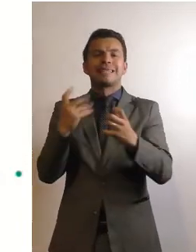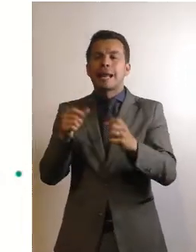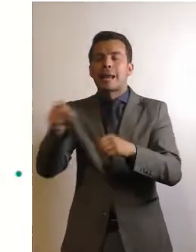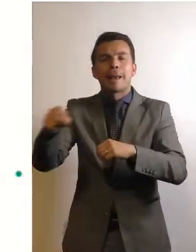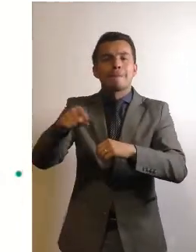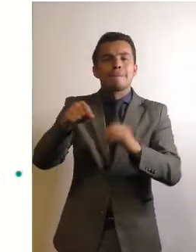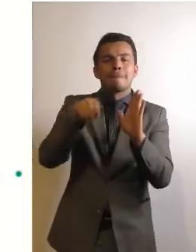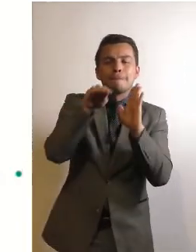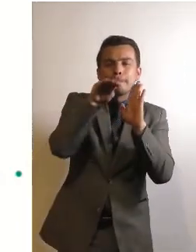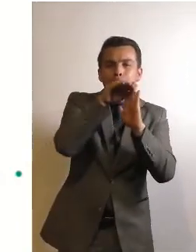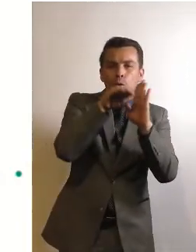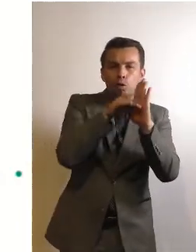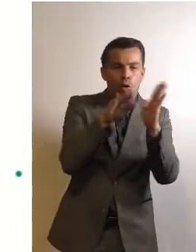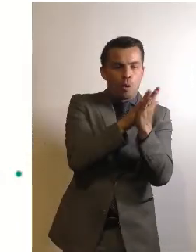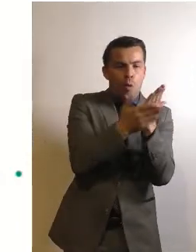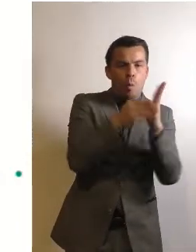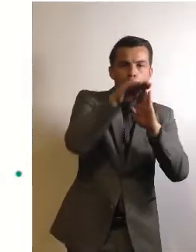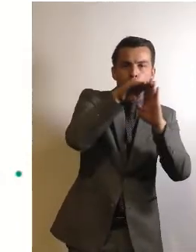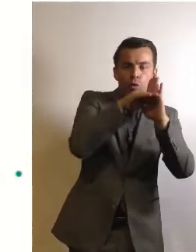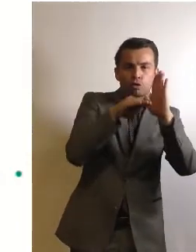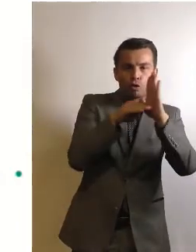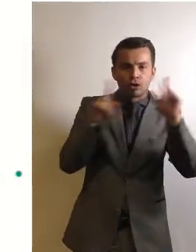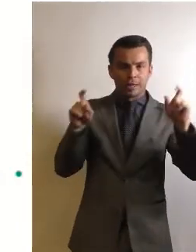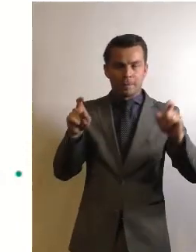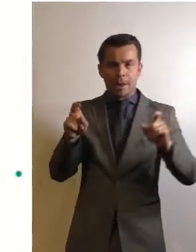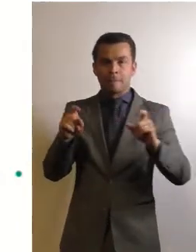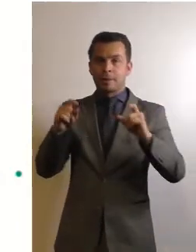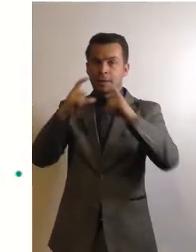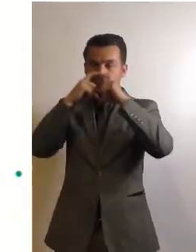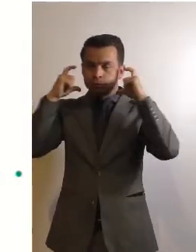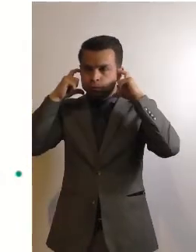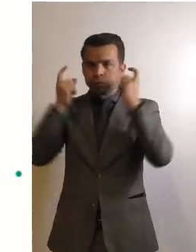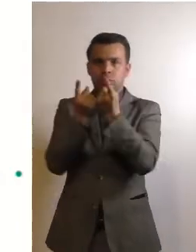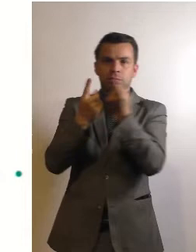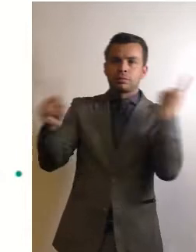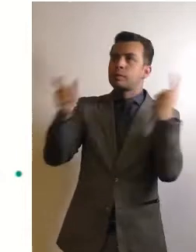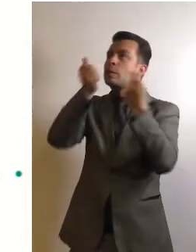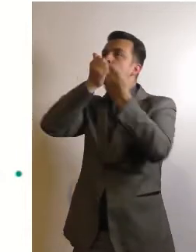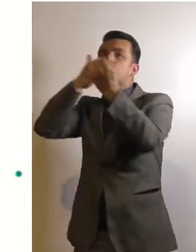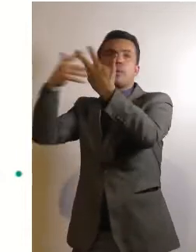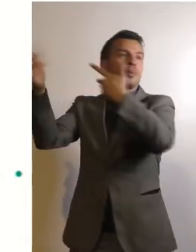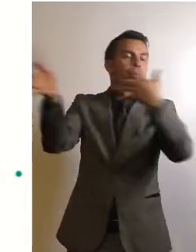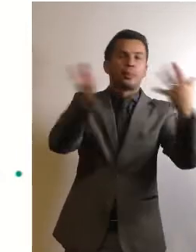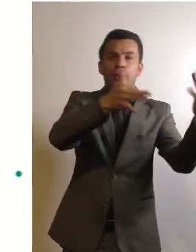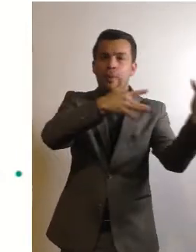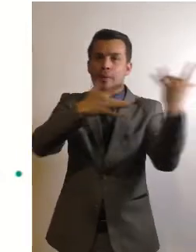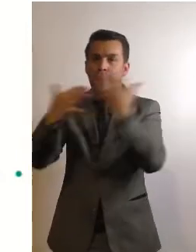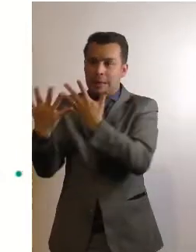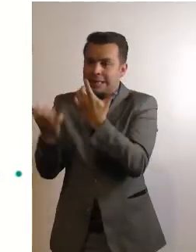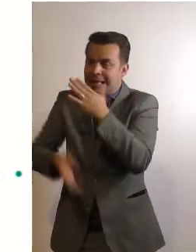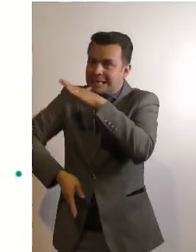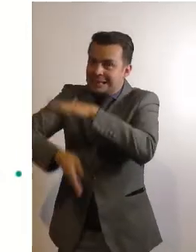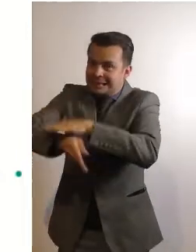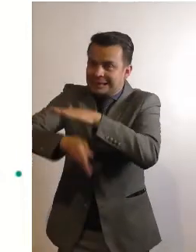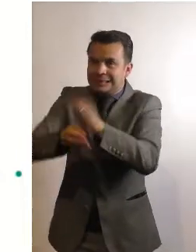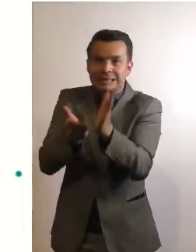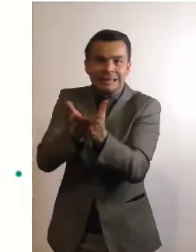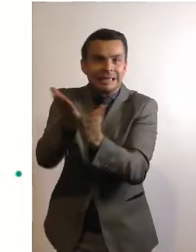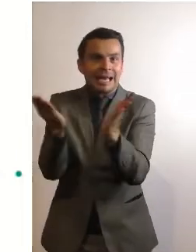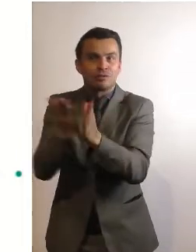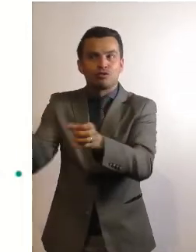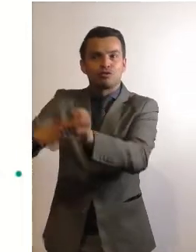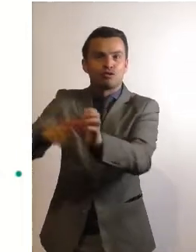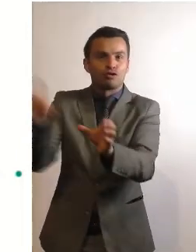protocolos de bioseguridad para poder dar continuidad a esa segunda etapa, en